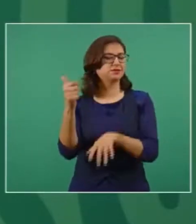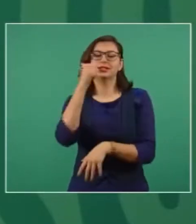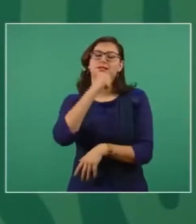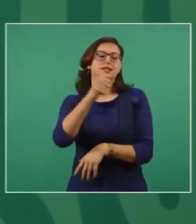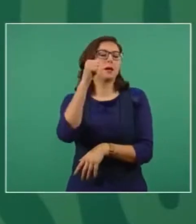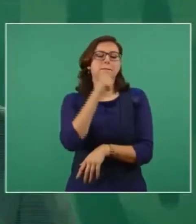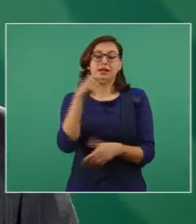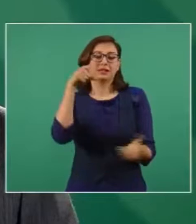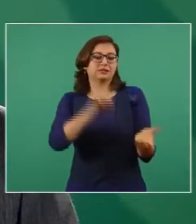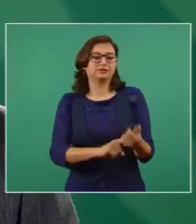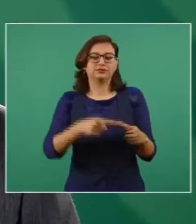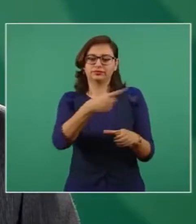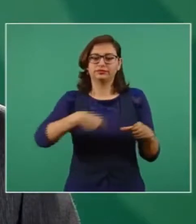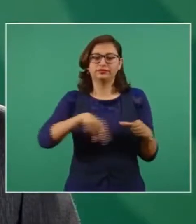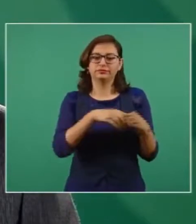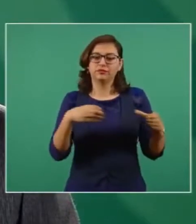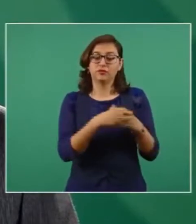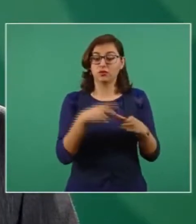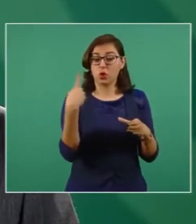gente interesada,